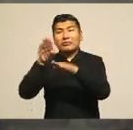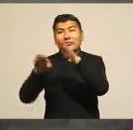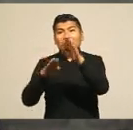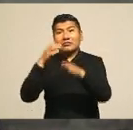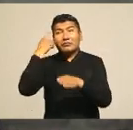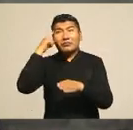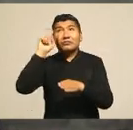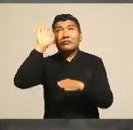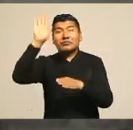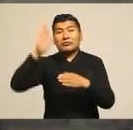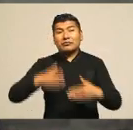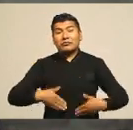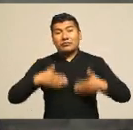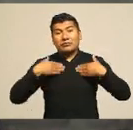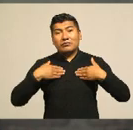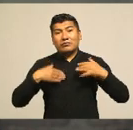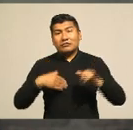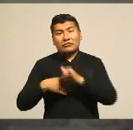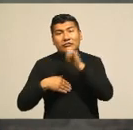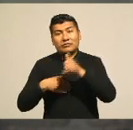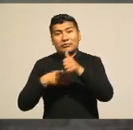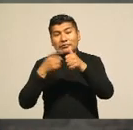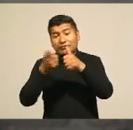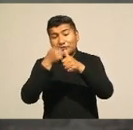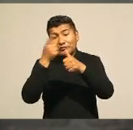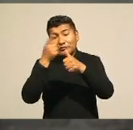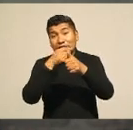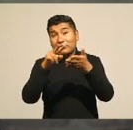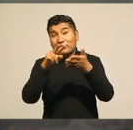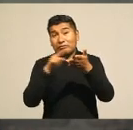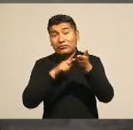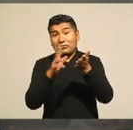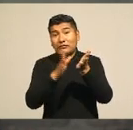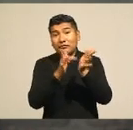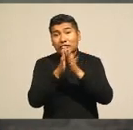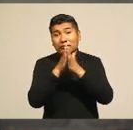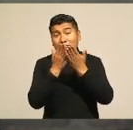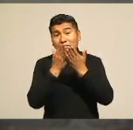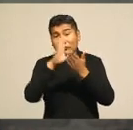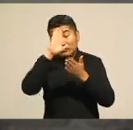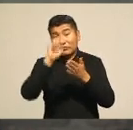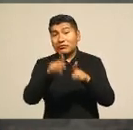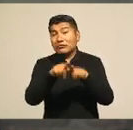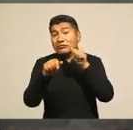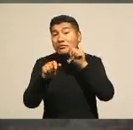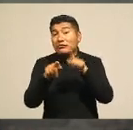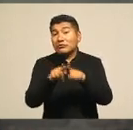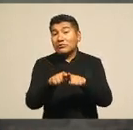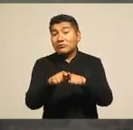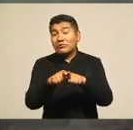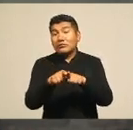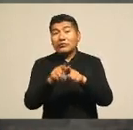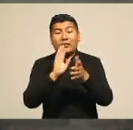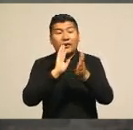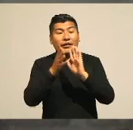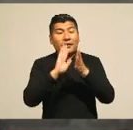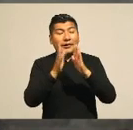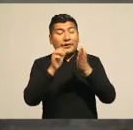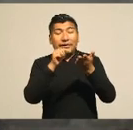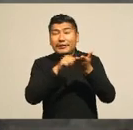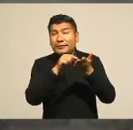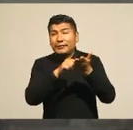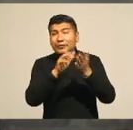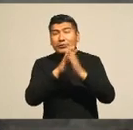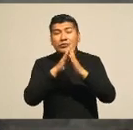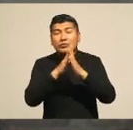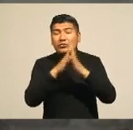vida eterna. La primera lectura, hermanos, nos está hablando de algo que es muy